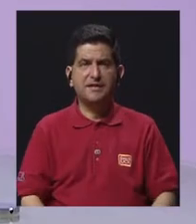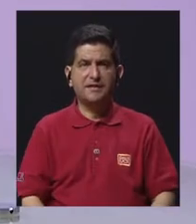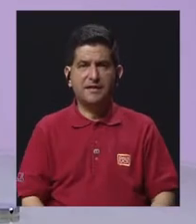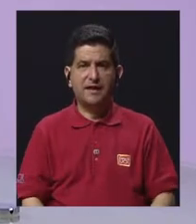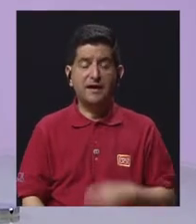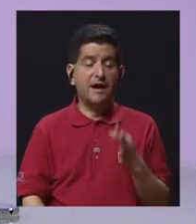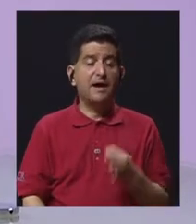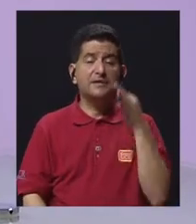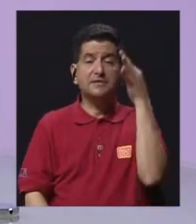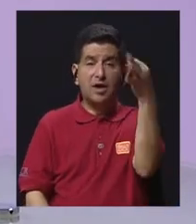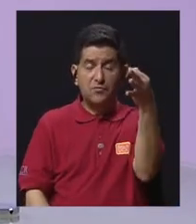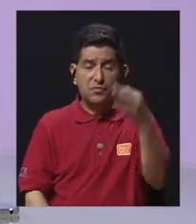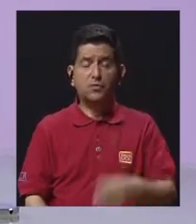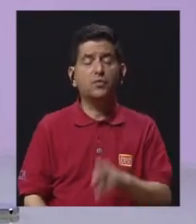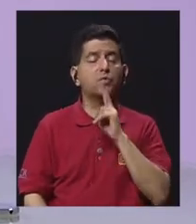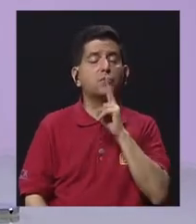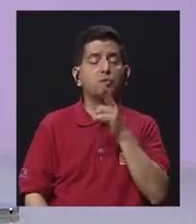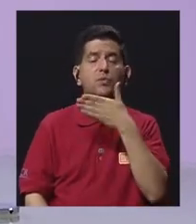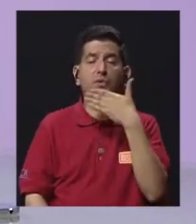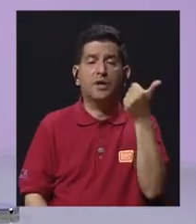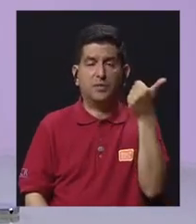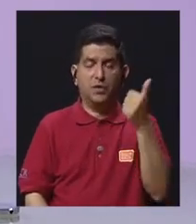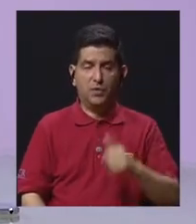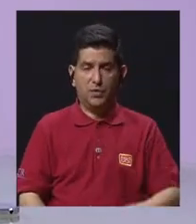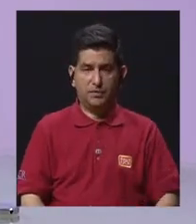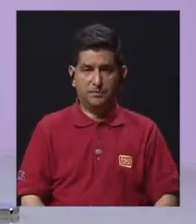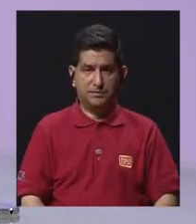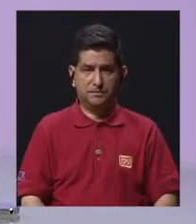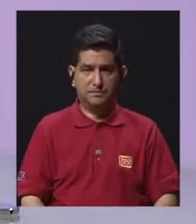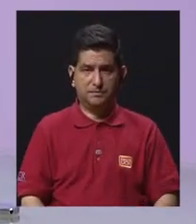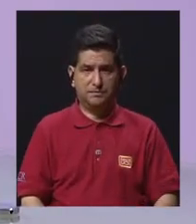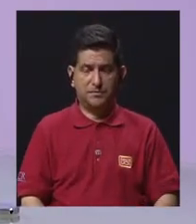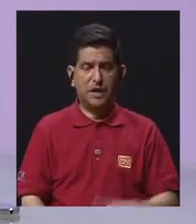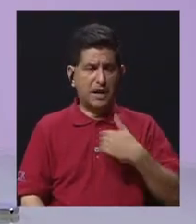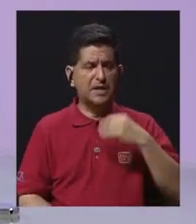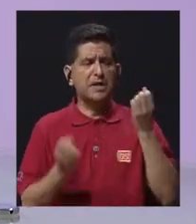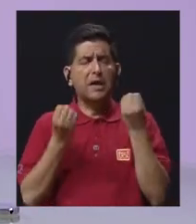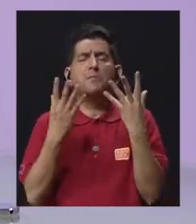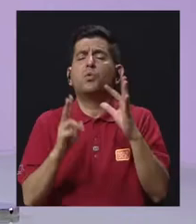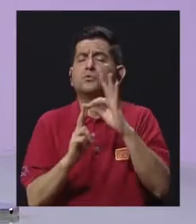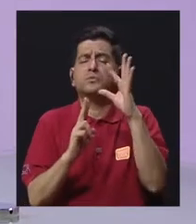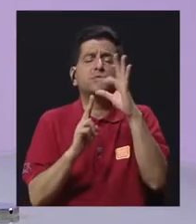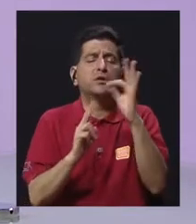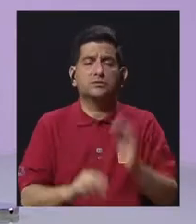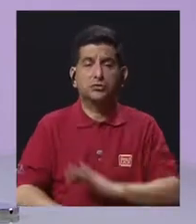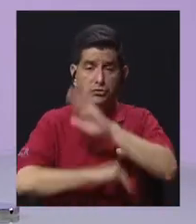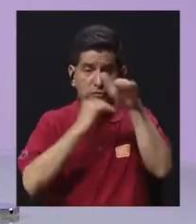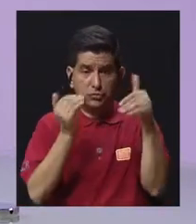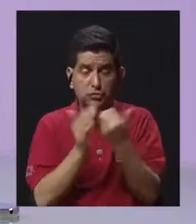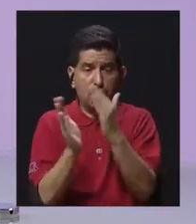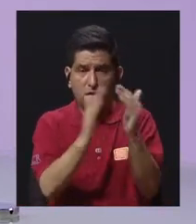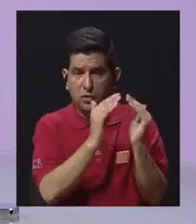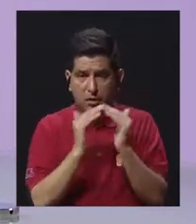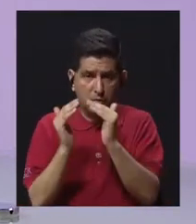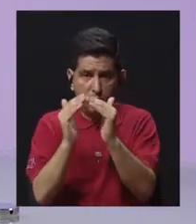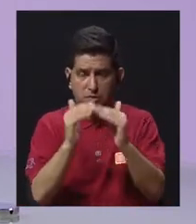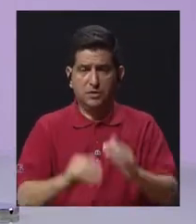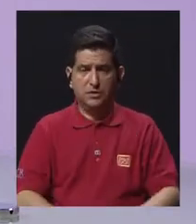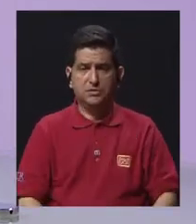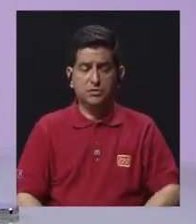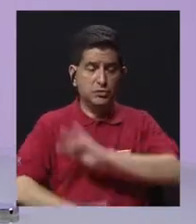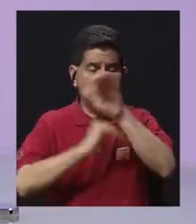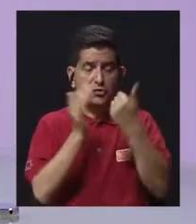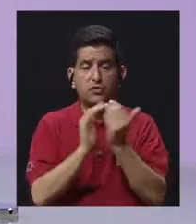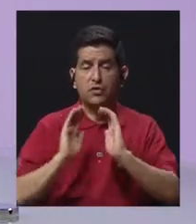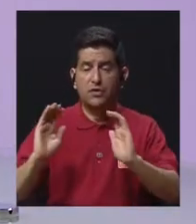descendencia en el futuro una Honduras mejor, con muchas oportunidades, donde toda la población todas